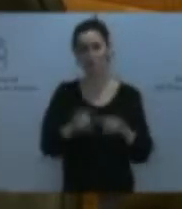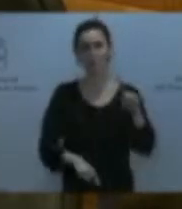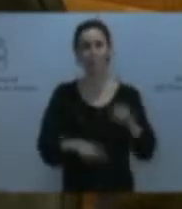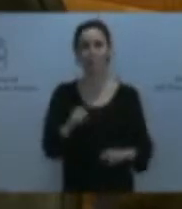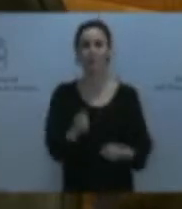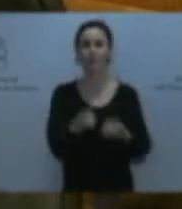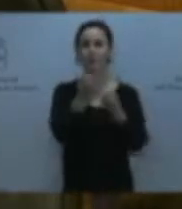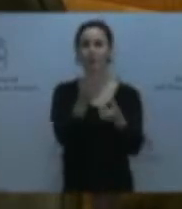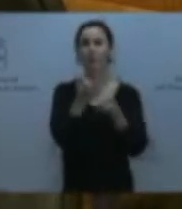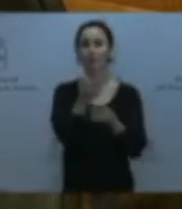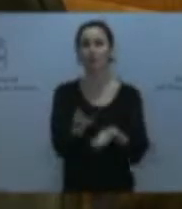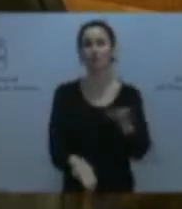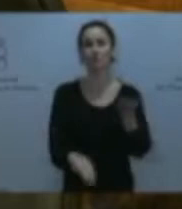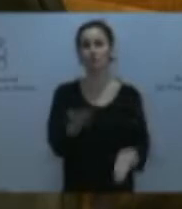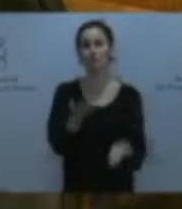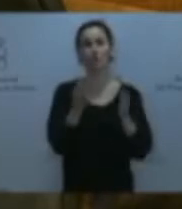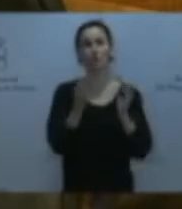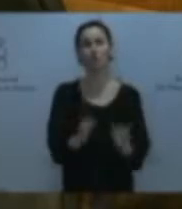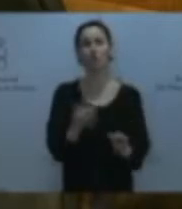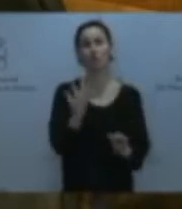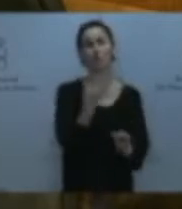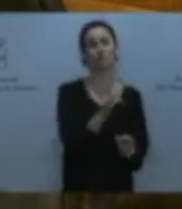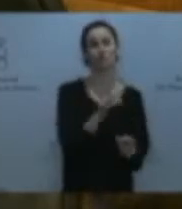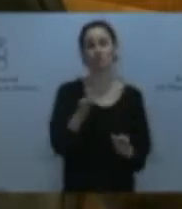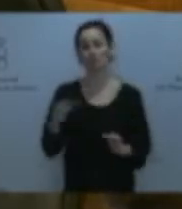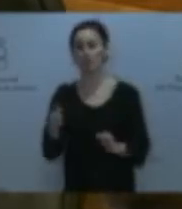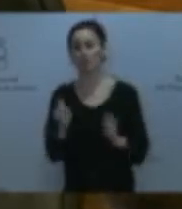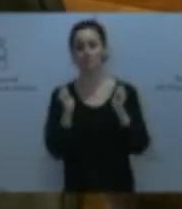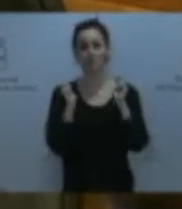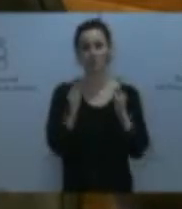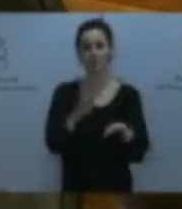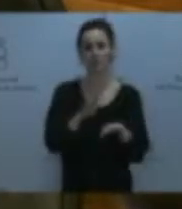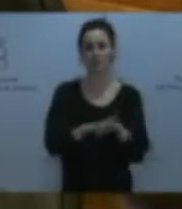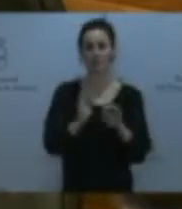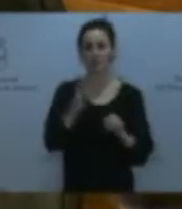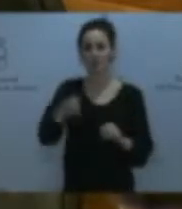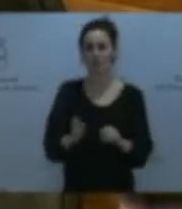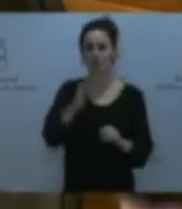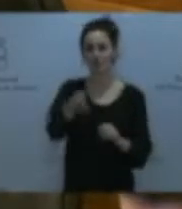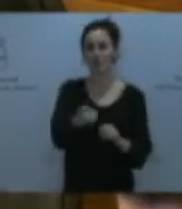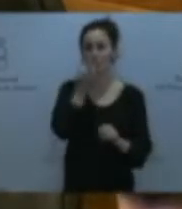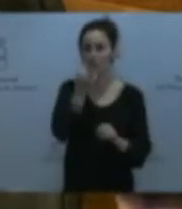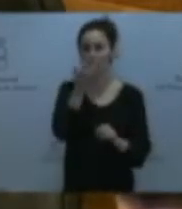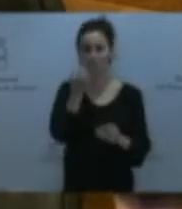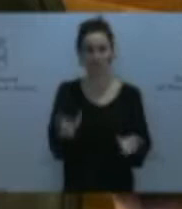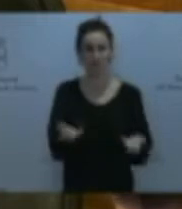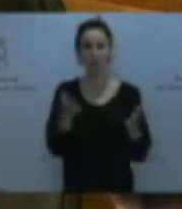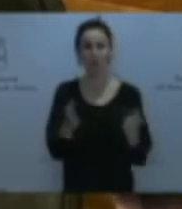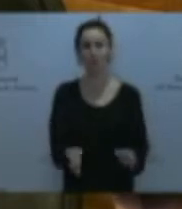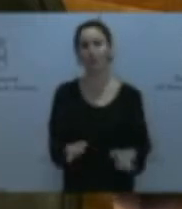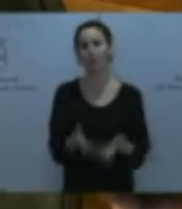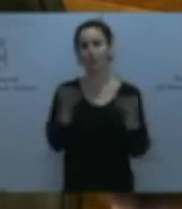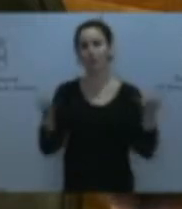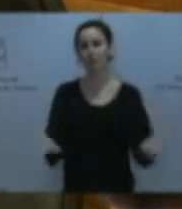comparen, mueven fichas en pro o en contra de la conservación de la población de salmones. Y es que usted es muy ligera hablando de bondades de